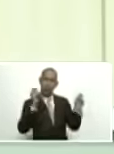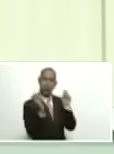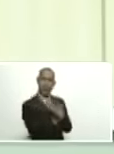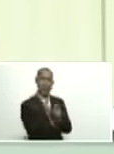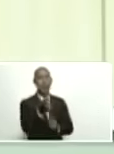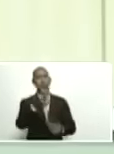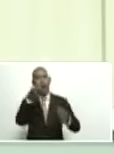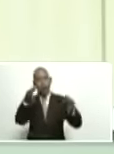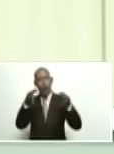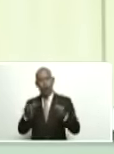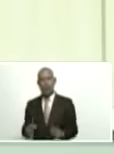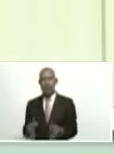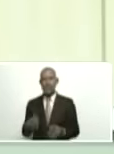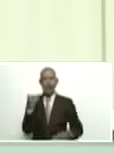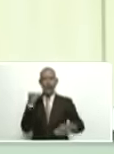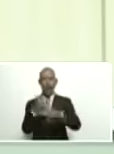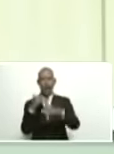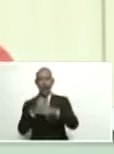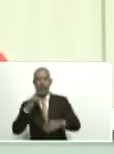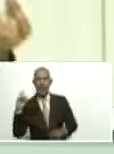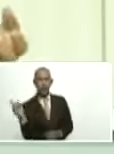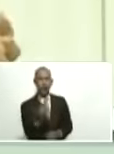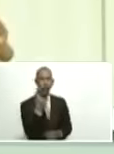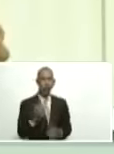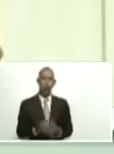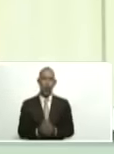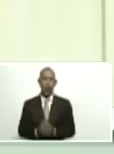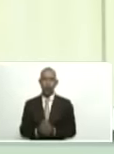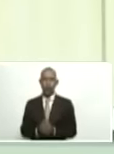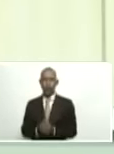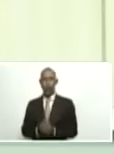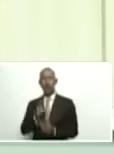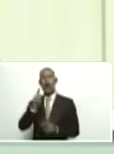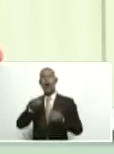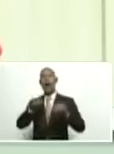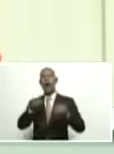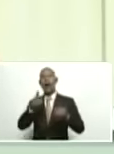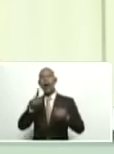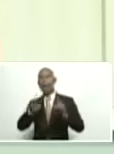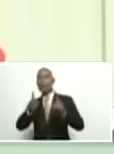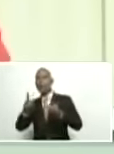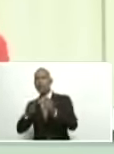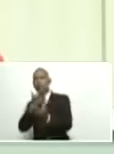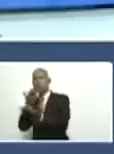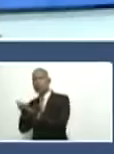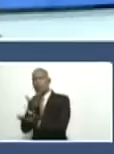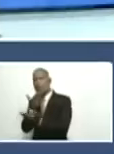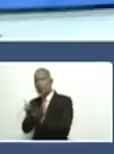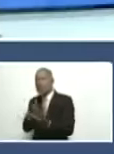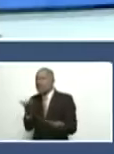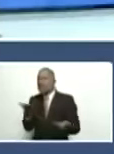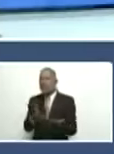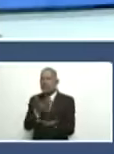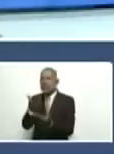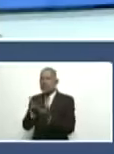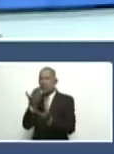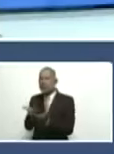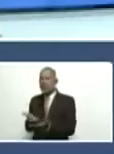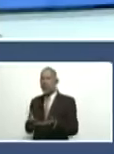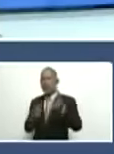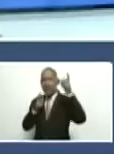la justicia y la igualdad, hizo varios aportes, Bárbara. Pero el gran aporte del comandante